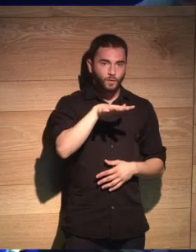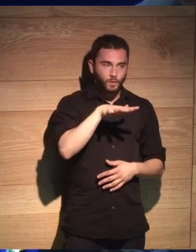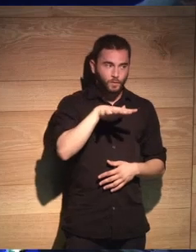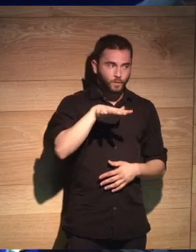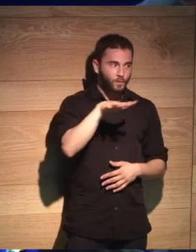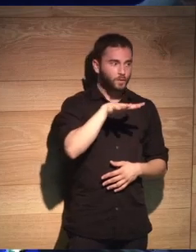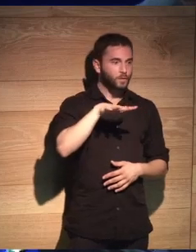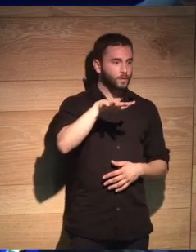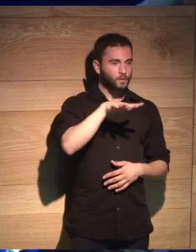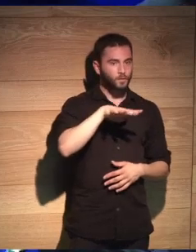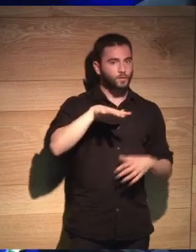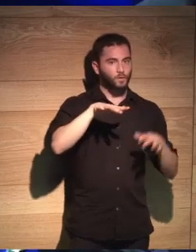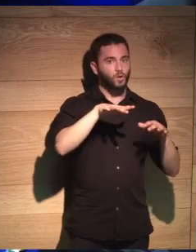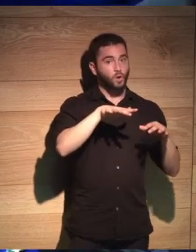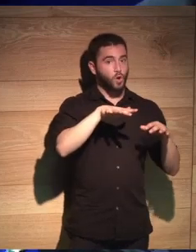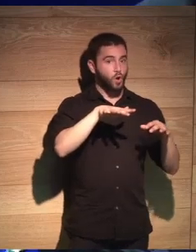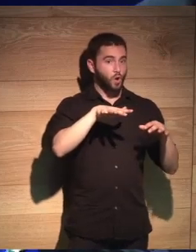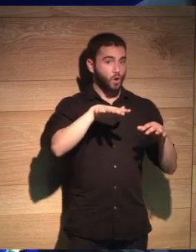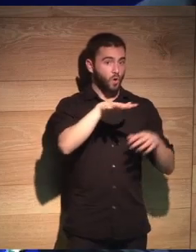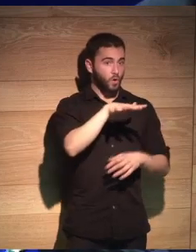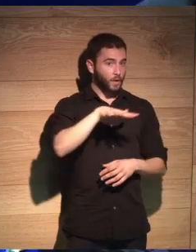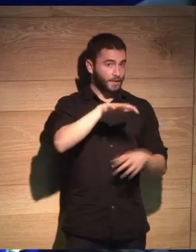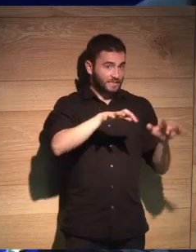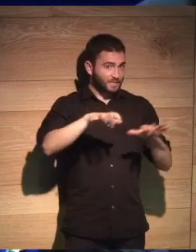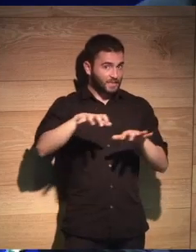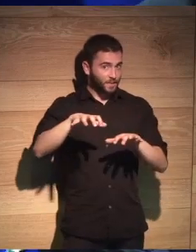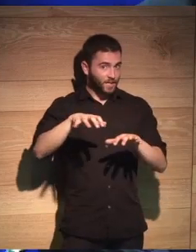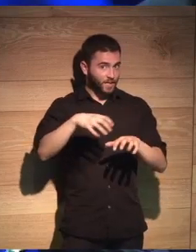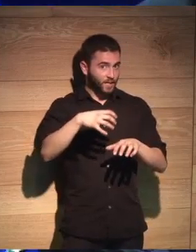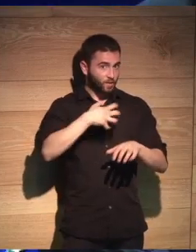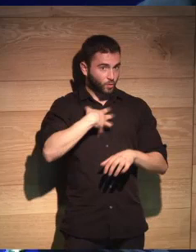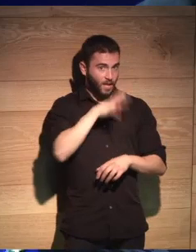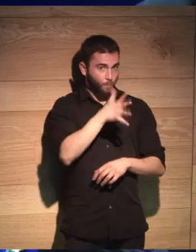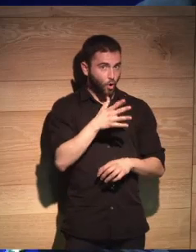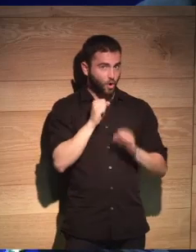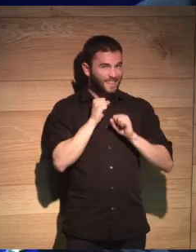porque había sido censurado. Yo creo que Arturo